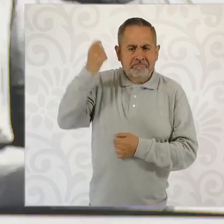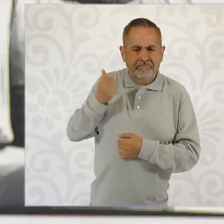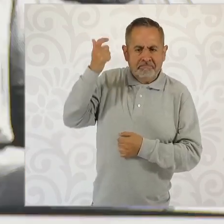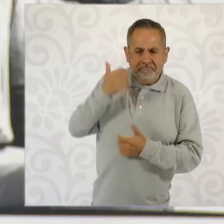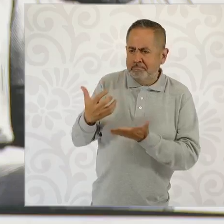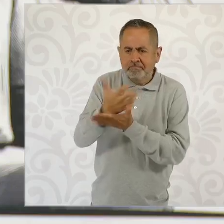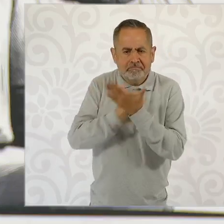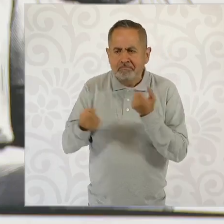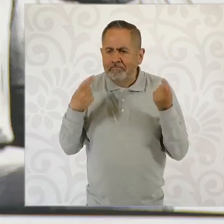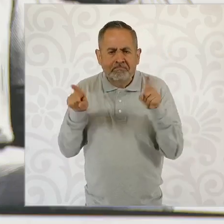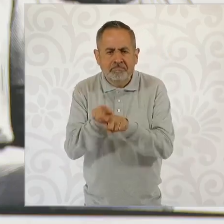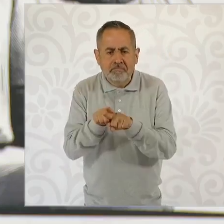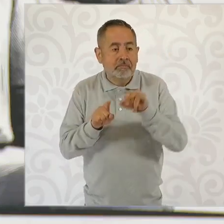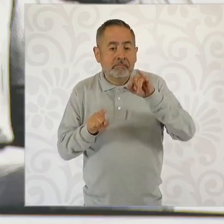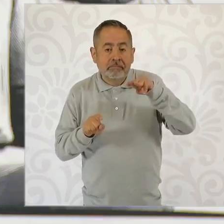salario medio del IMSS.